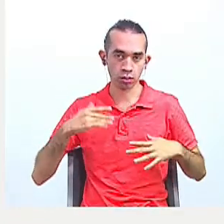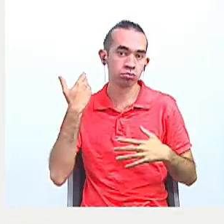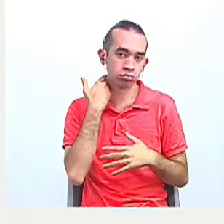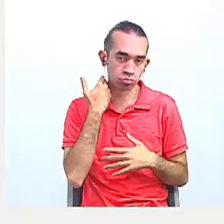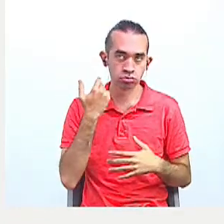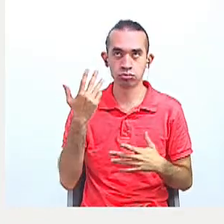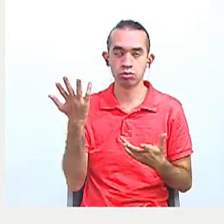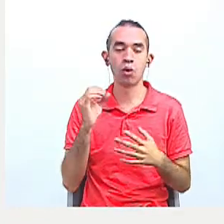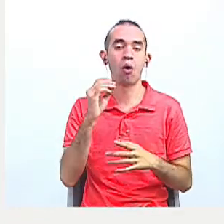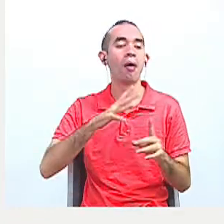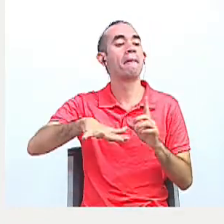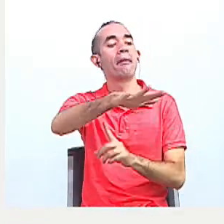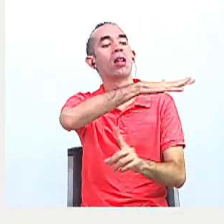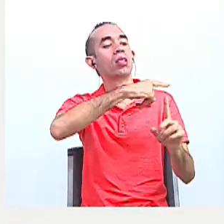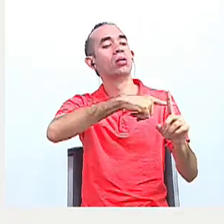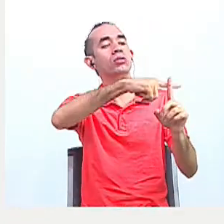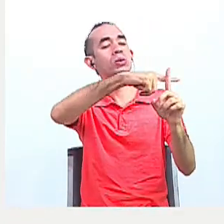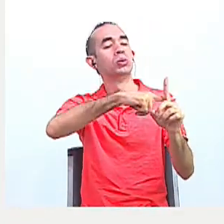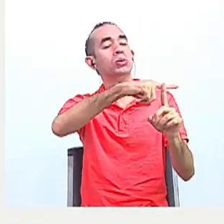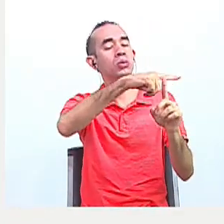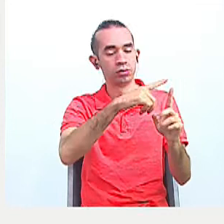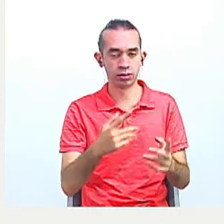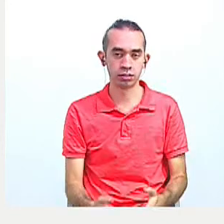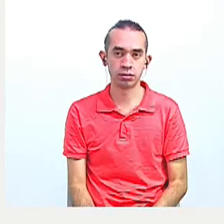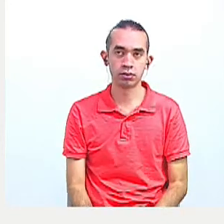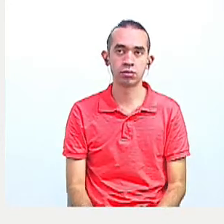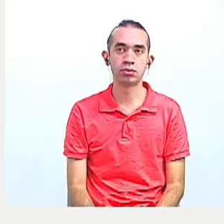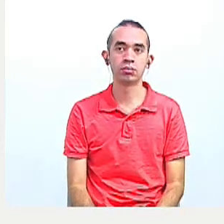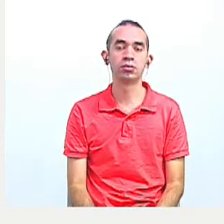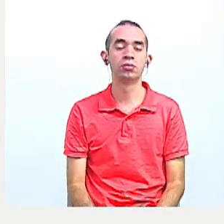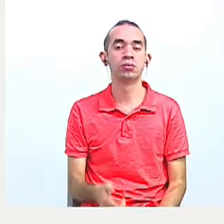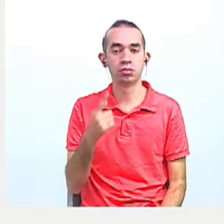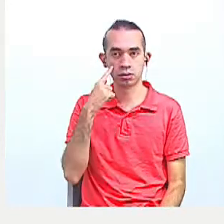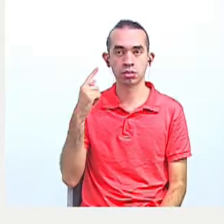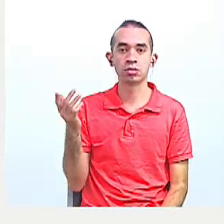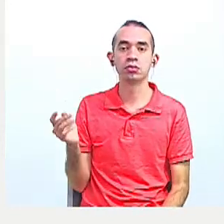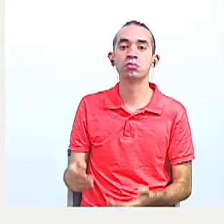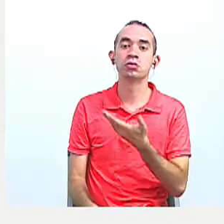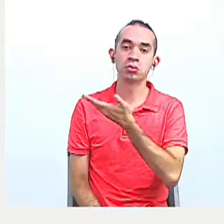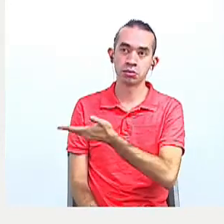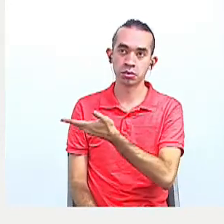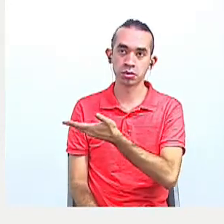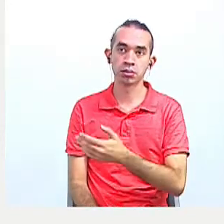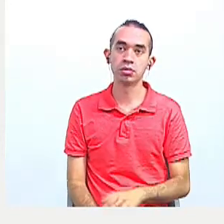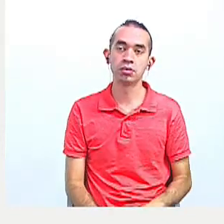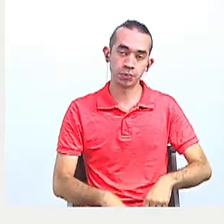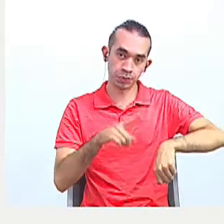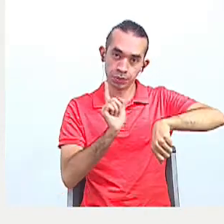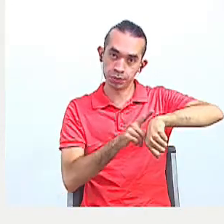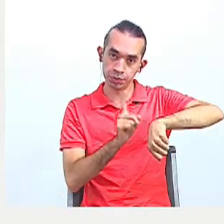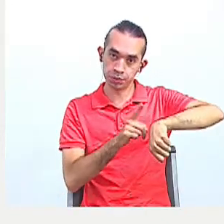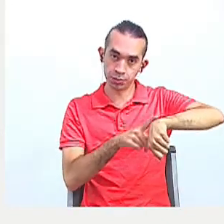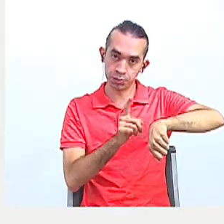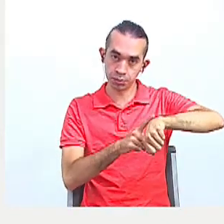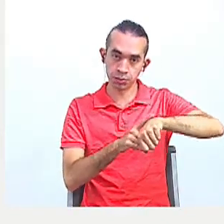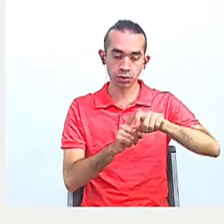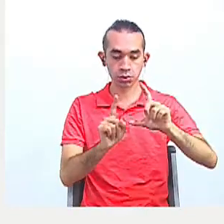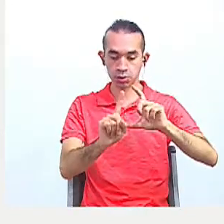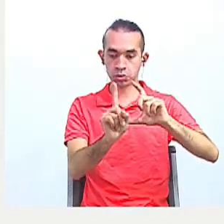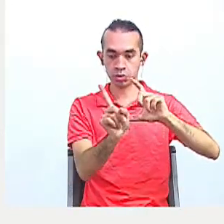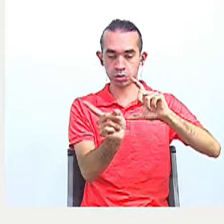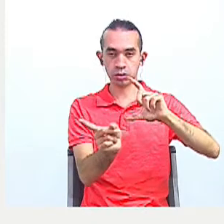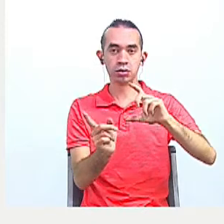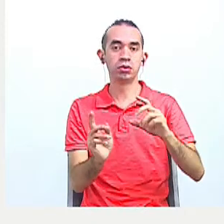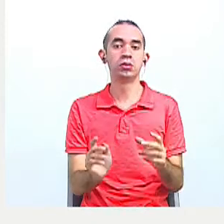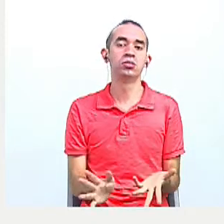o ambiente o de ambiente. Muy bien. Ahora tenemos también un reloj. Durante el día utilizamos